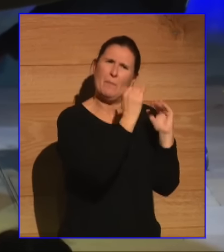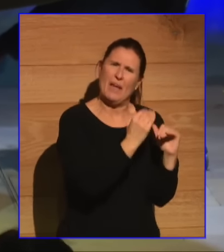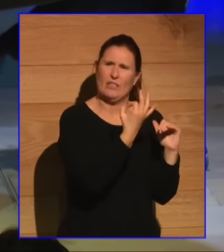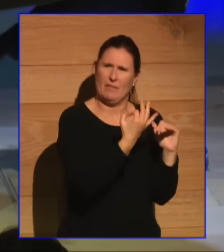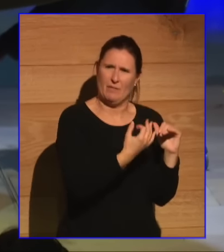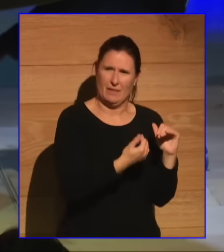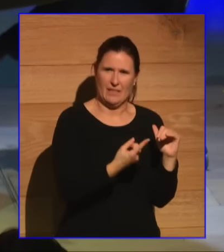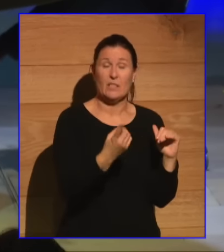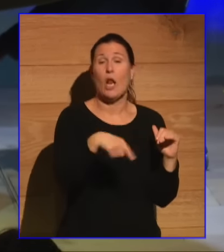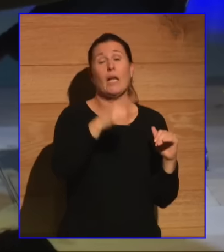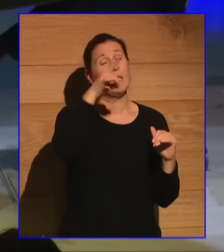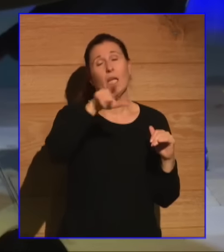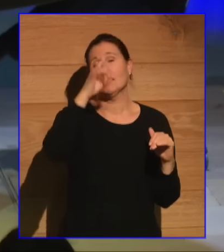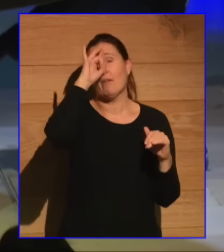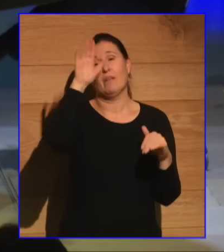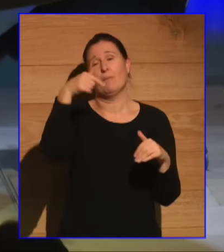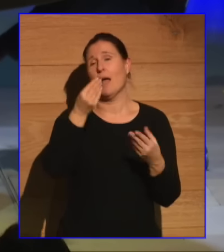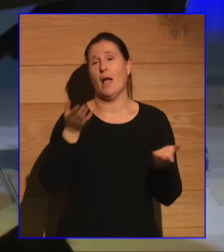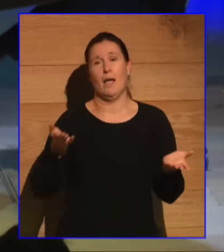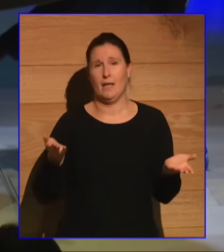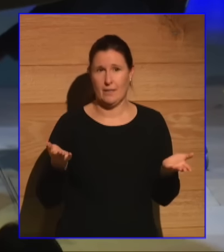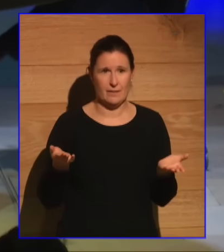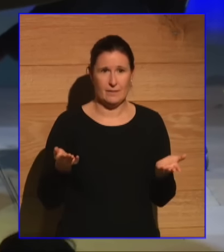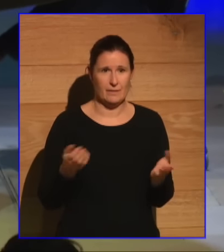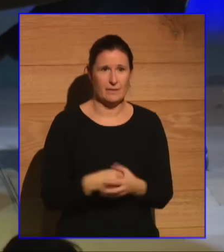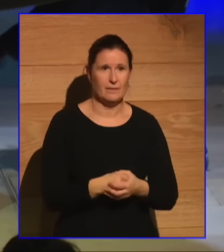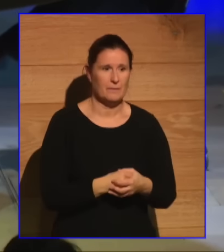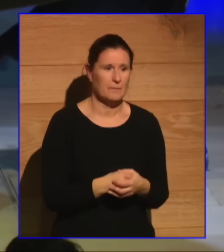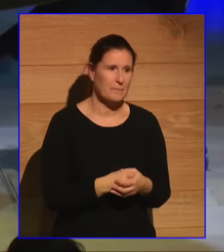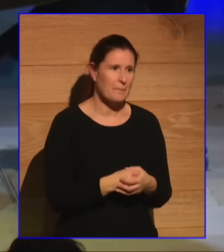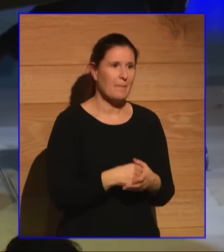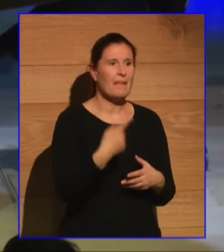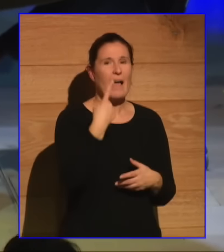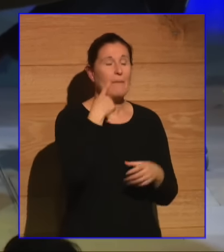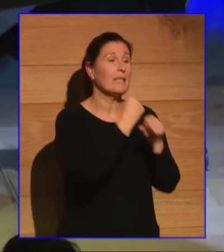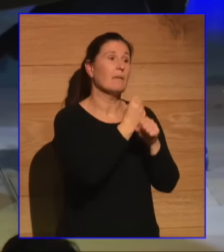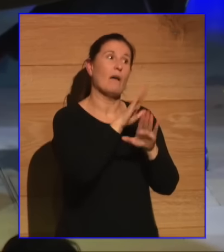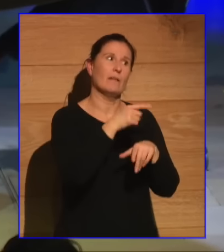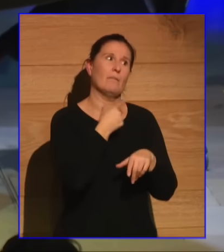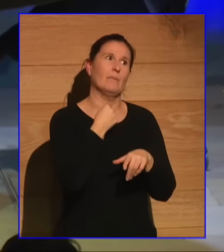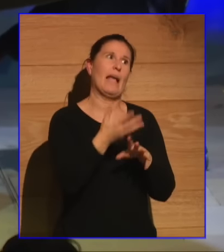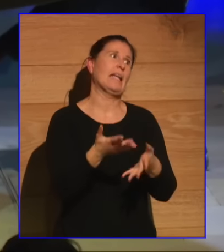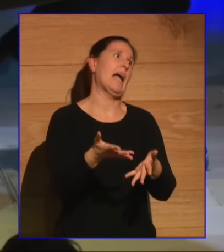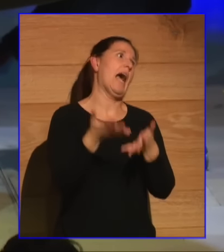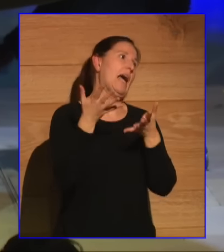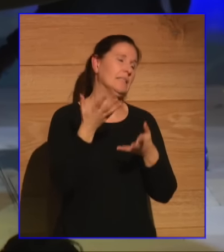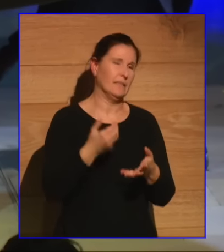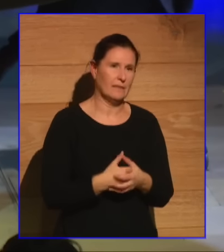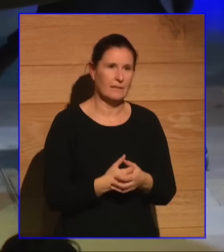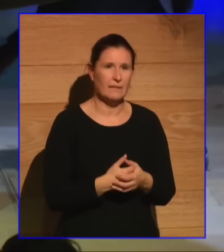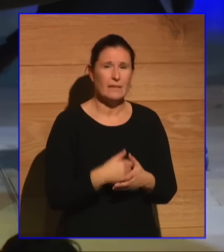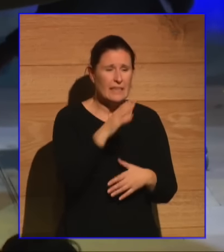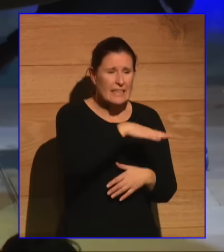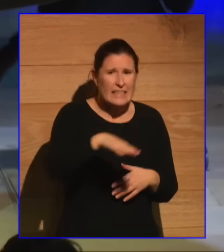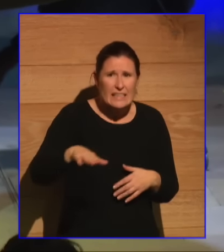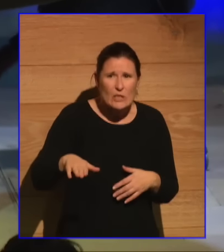Hay un gran trabajo. Que se me flipa la gente. Hay un gran trabajo... A ver si va a gustar demasiado la película. La cantidad de muchachos, de